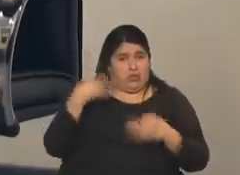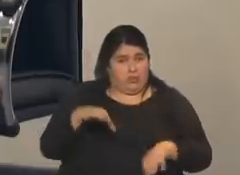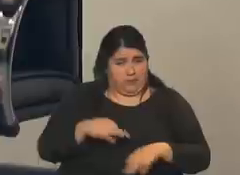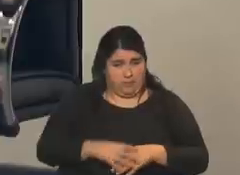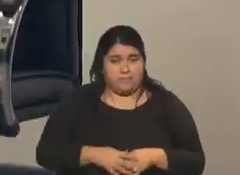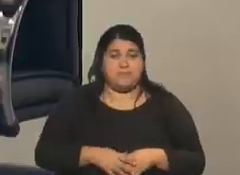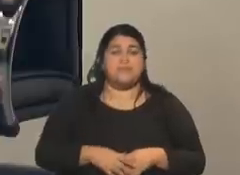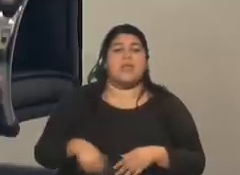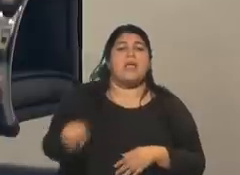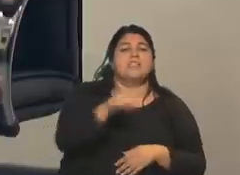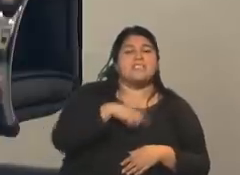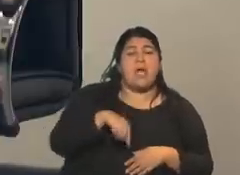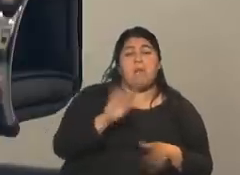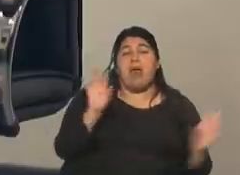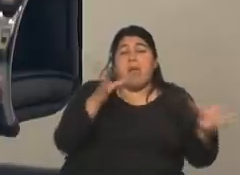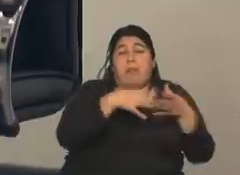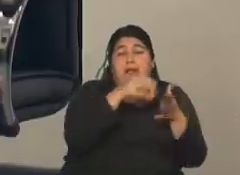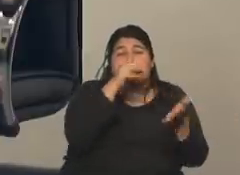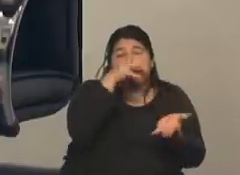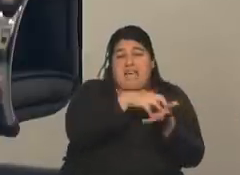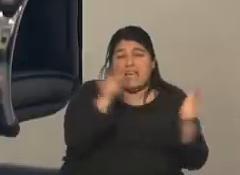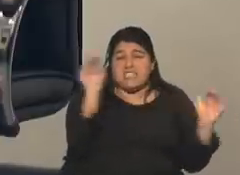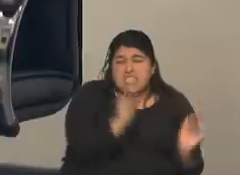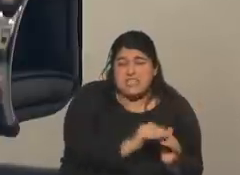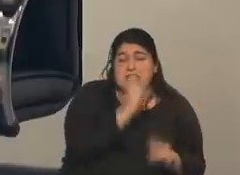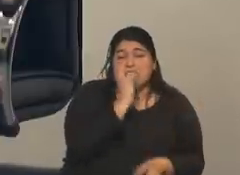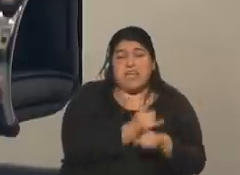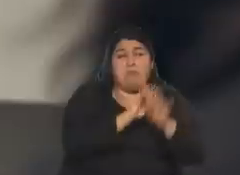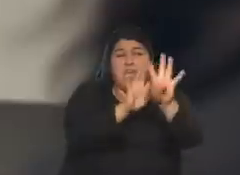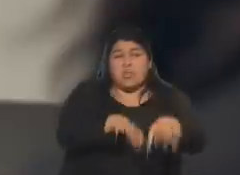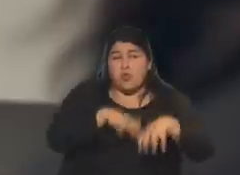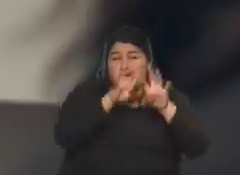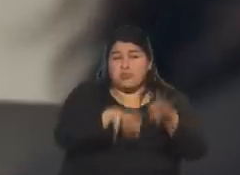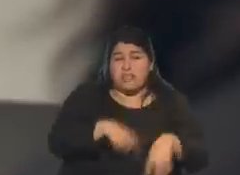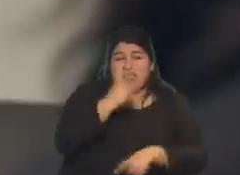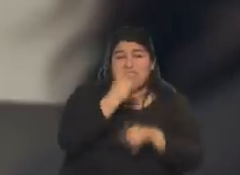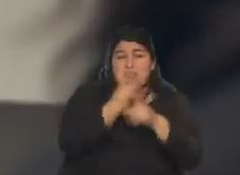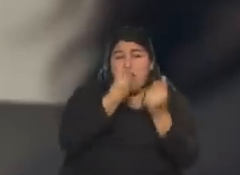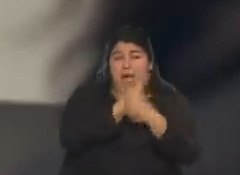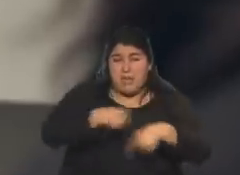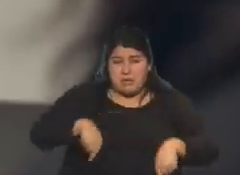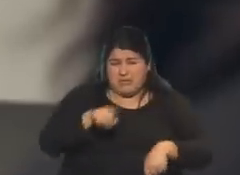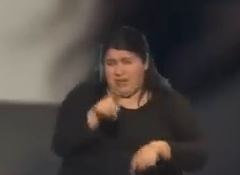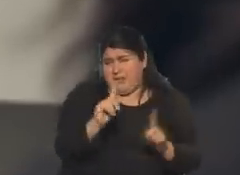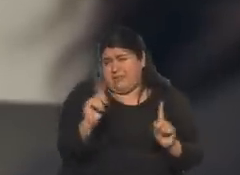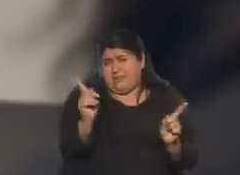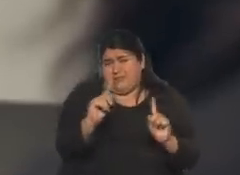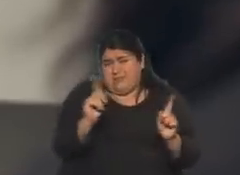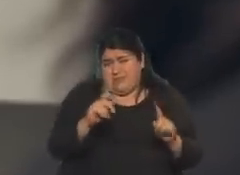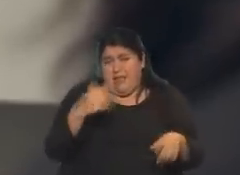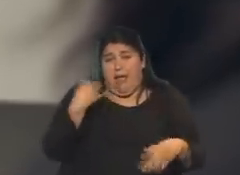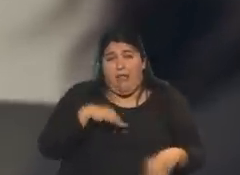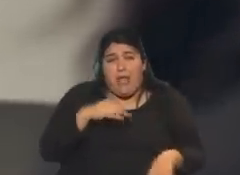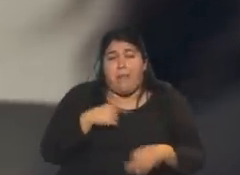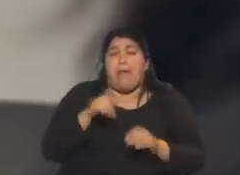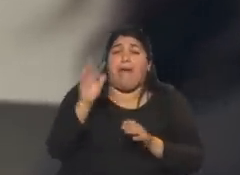para llorar y las megaempresas, las agroindustrias, agroalimentarias, menos. Tenés que llevar un pañuelo